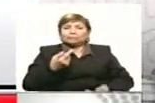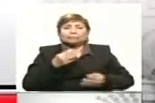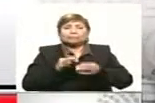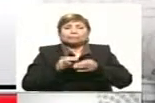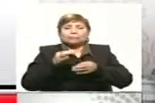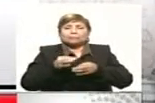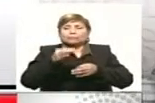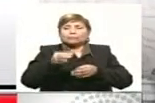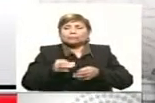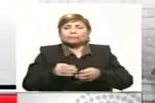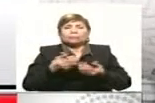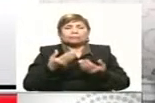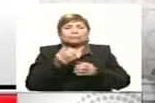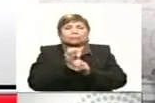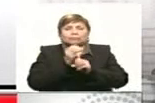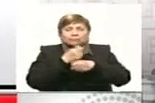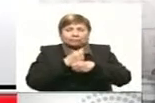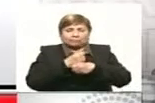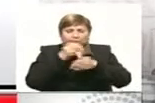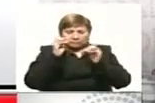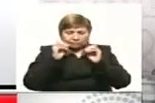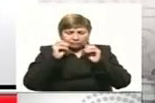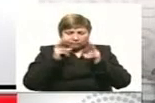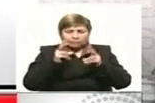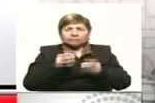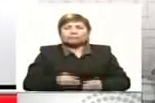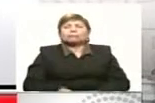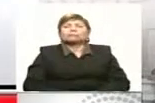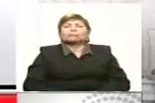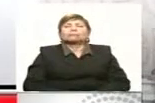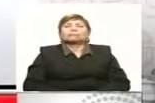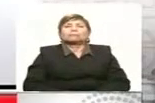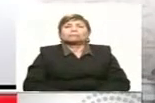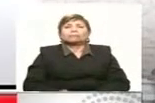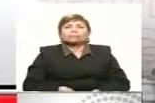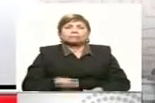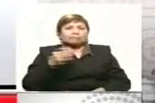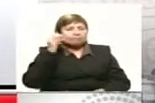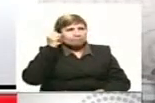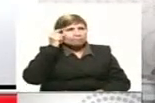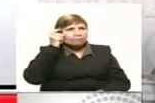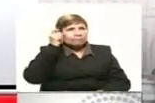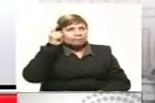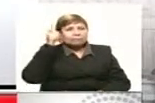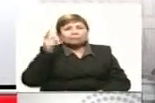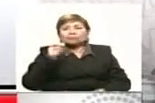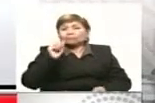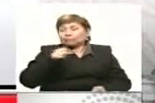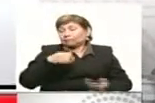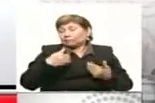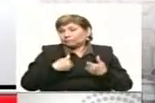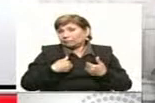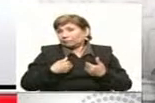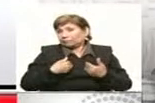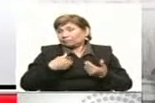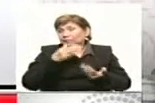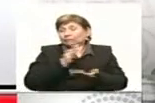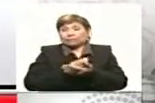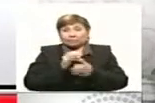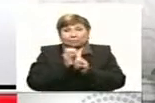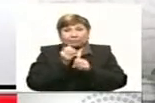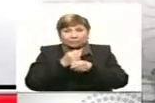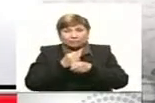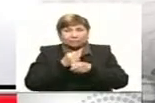y culminación de las obras. Ok, ¿por qué? Porque efectivamente esto nos parece muy lógico. Si tenemos una cantidad de obras